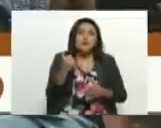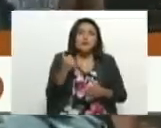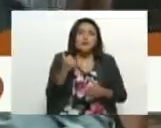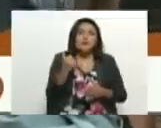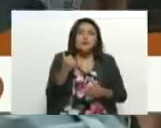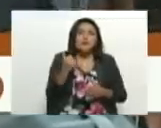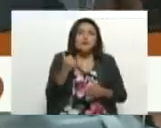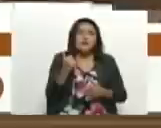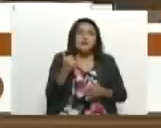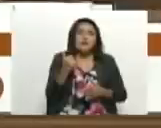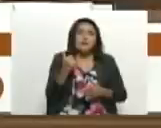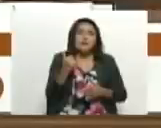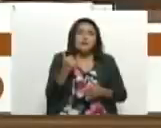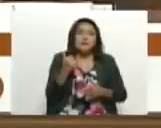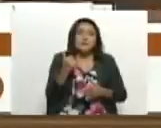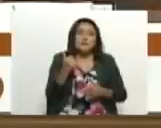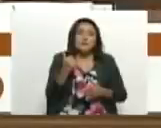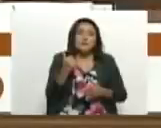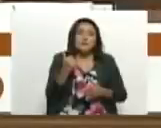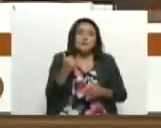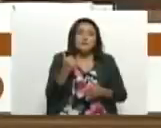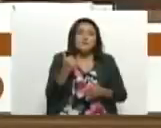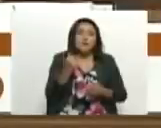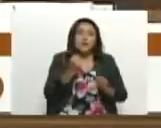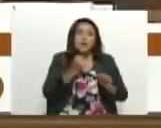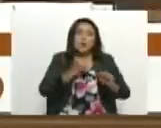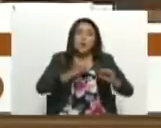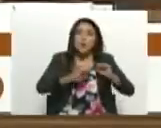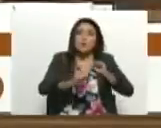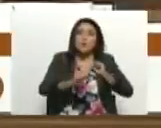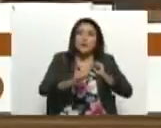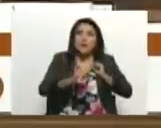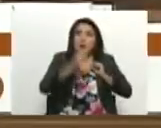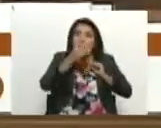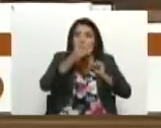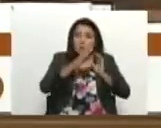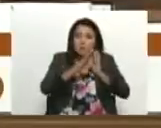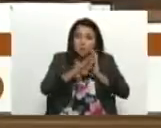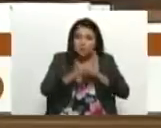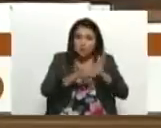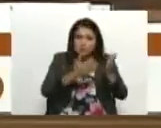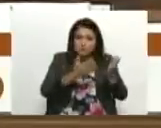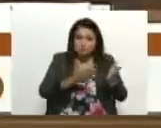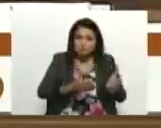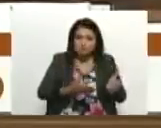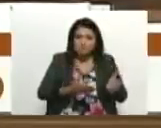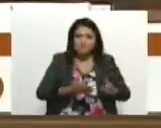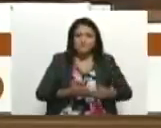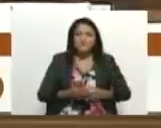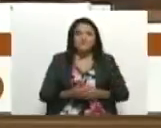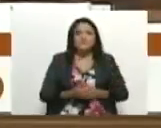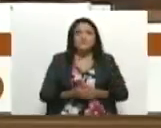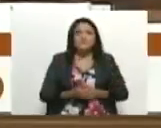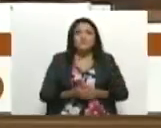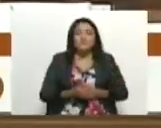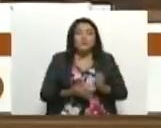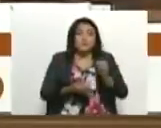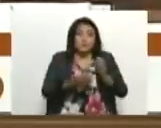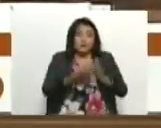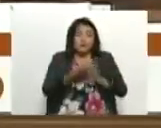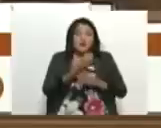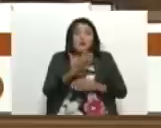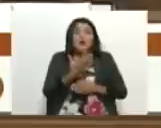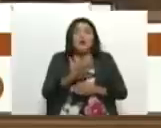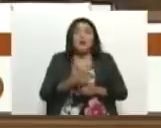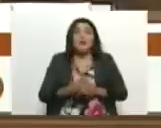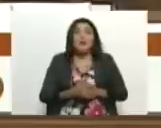principalmente para la lucha contra la corrupción. Me refiero a la Policía Nacional contra la Corrupción, que fue creada vía